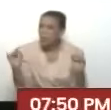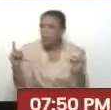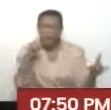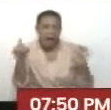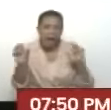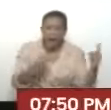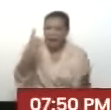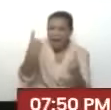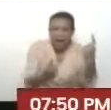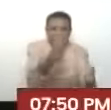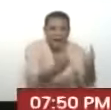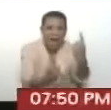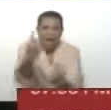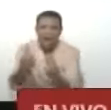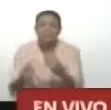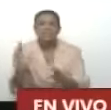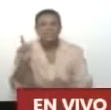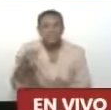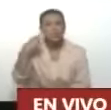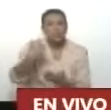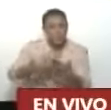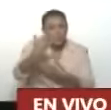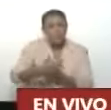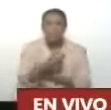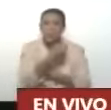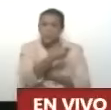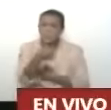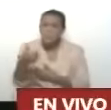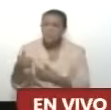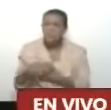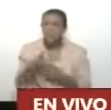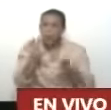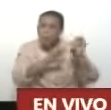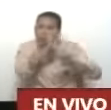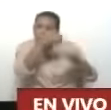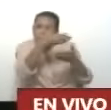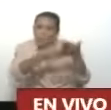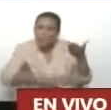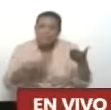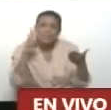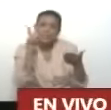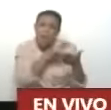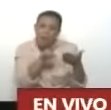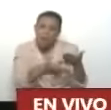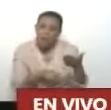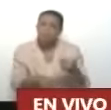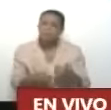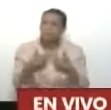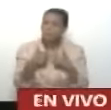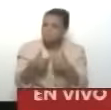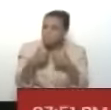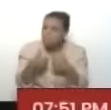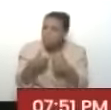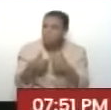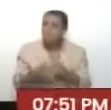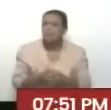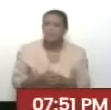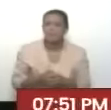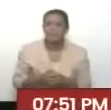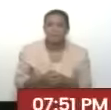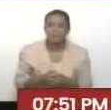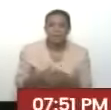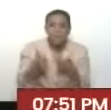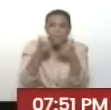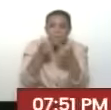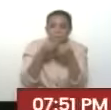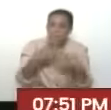mi presidente. Yo estoy viendo el proyecto. Lo estuve evaluando. Falté para que usted lo enrique. Sí. Presidente. Me